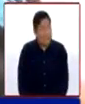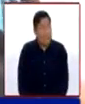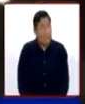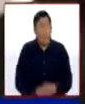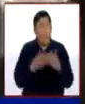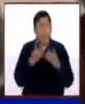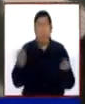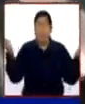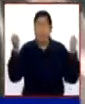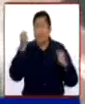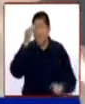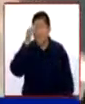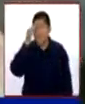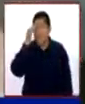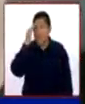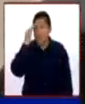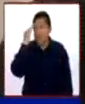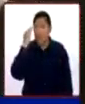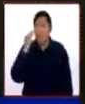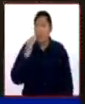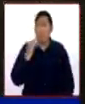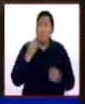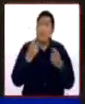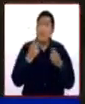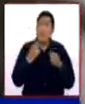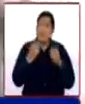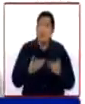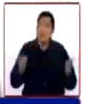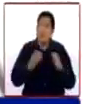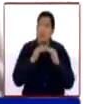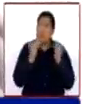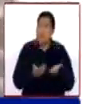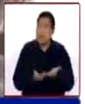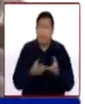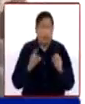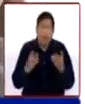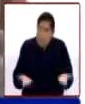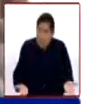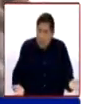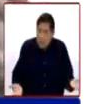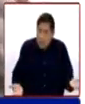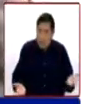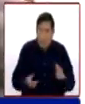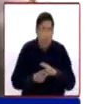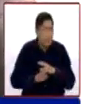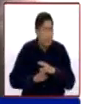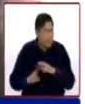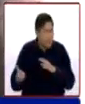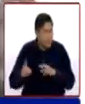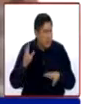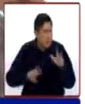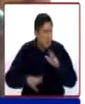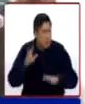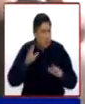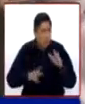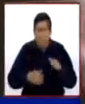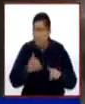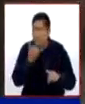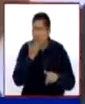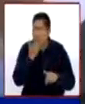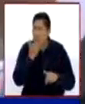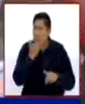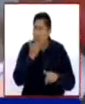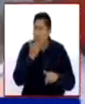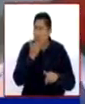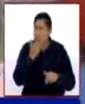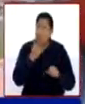Se han desaparecido, se han ido a la escuela, comenzaron a ir a la escuela y no llegan. Ajá. Se escapó de maltrato. Exacto, no,